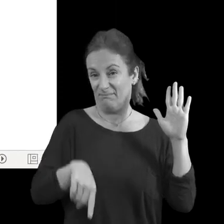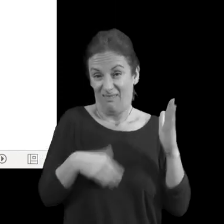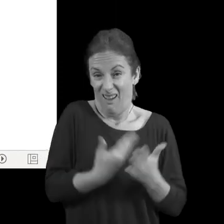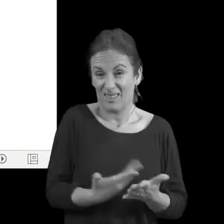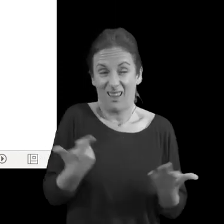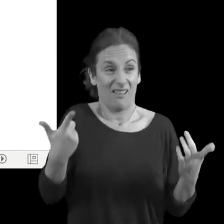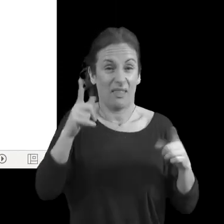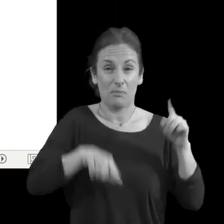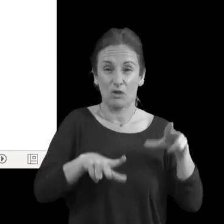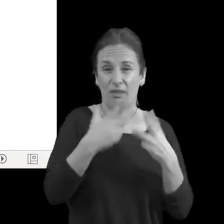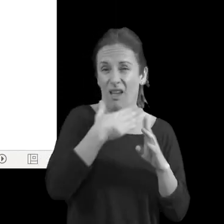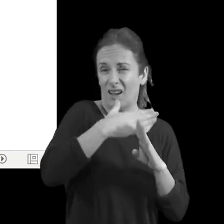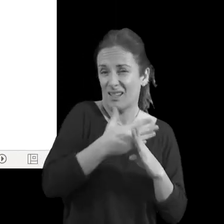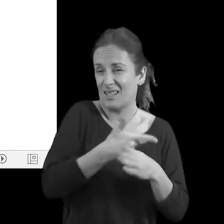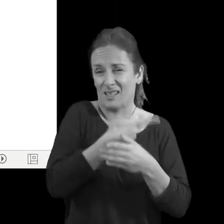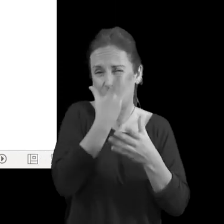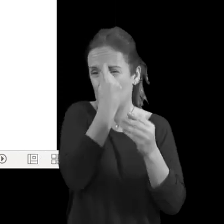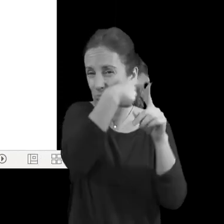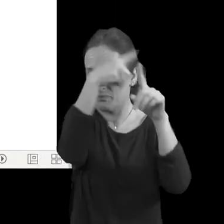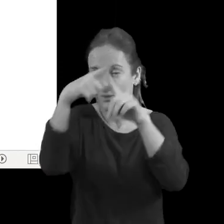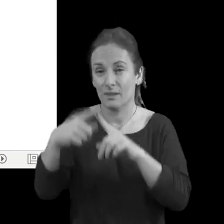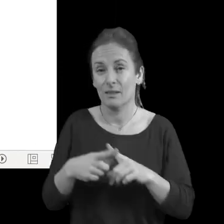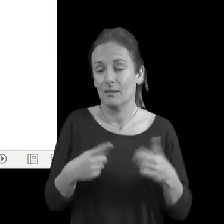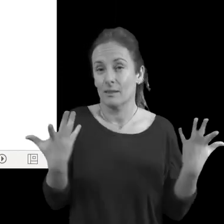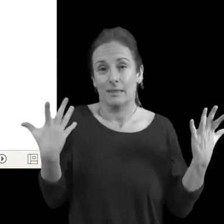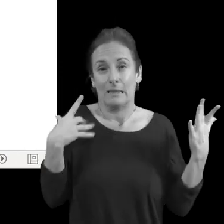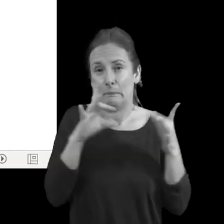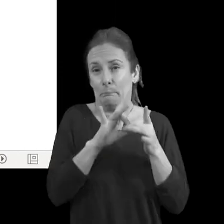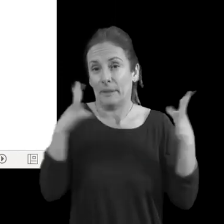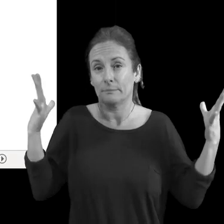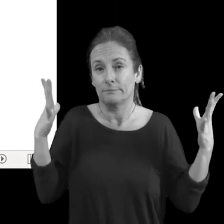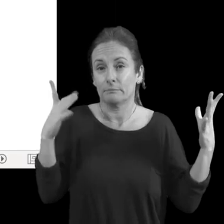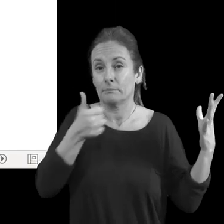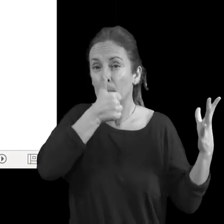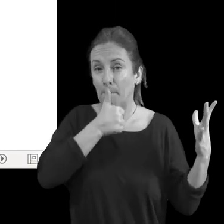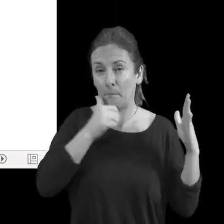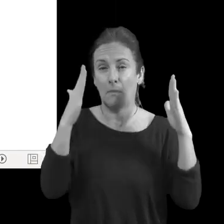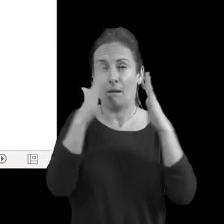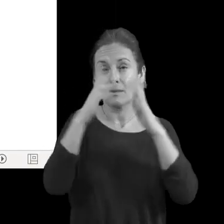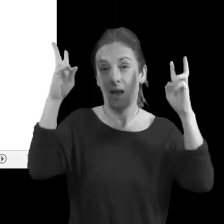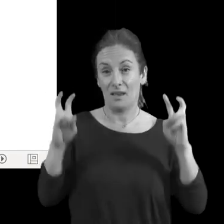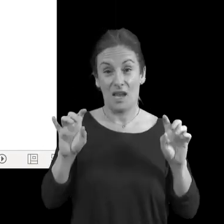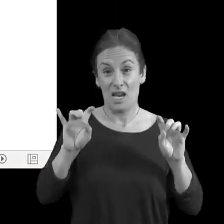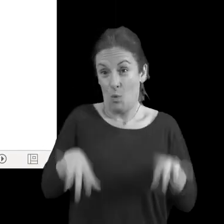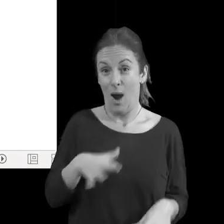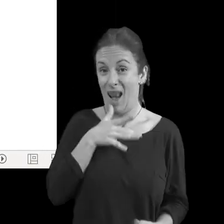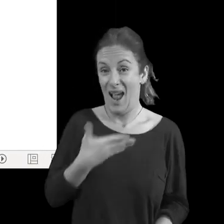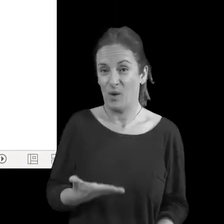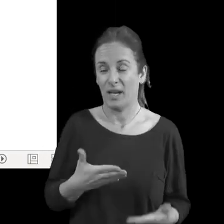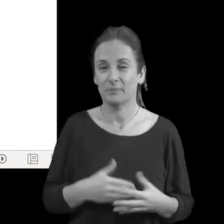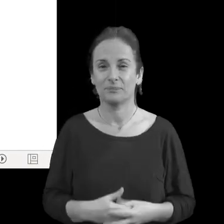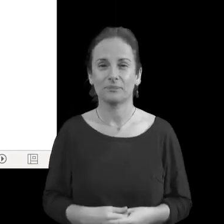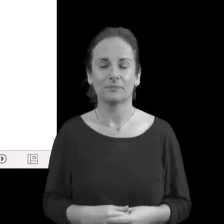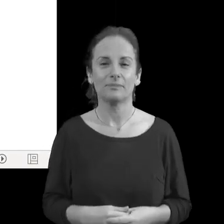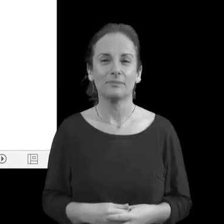también. Entrando a analizar la cuestión de la visibilidad, fijaos que tenemos que tener en cuenta, y creo que esto es importante y quizás lo